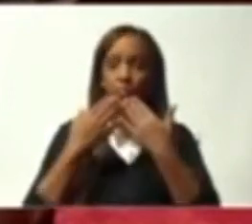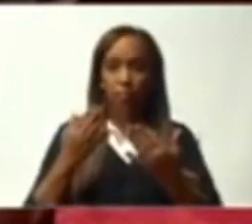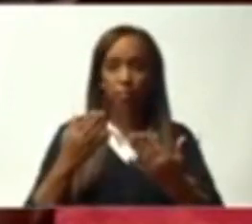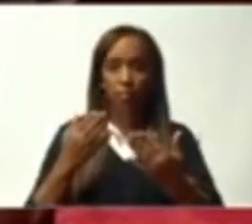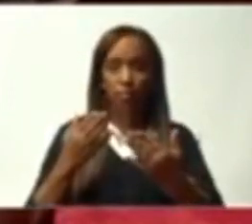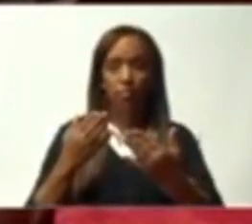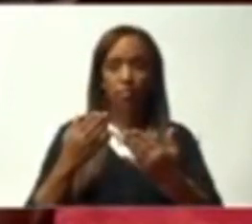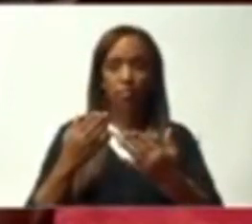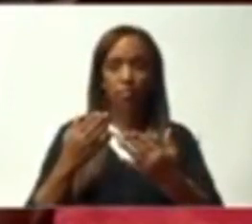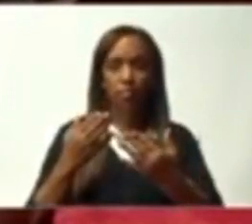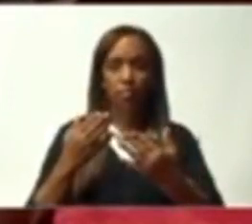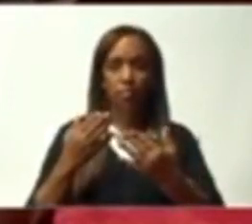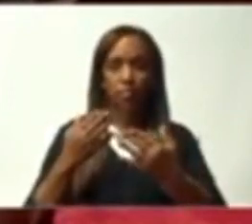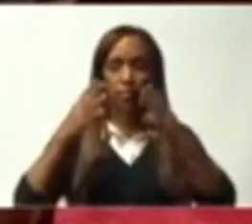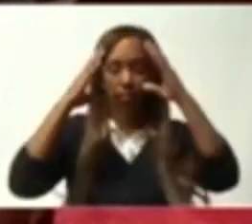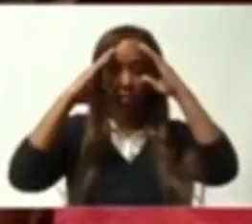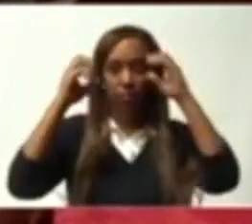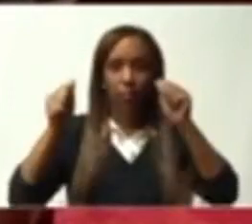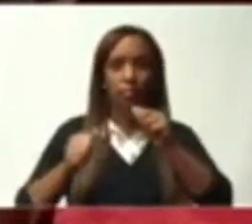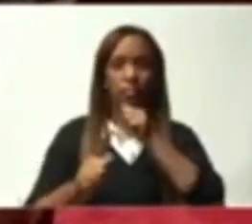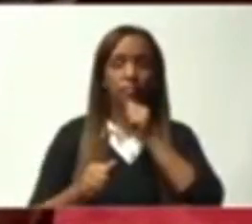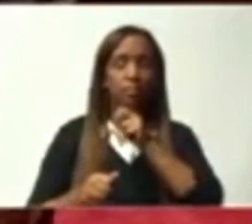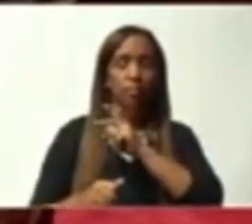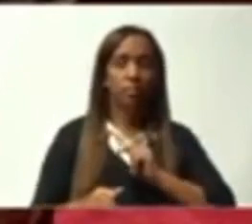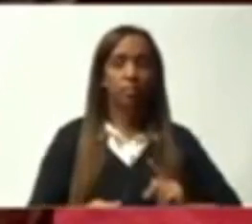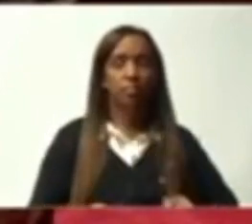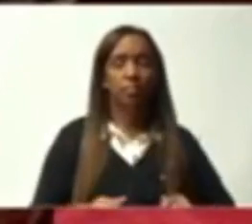Miren, una ley como esta